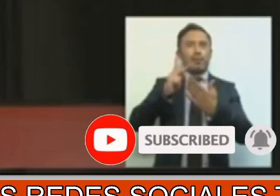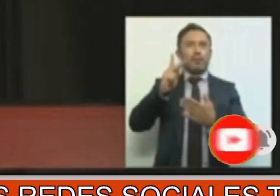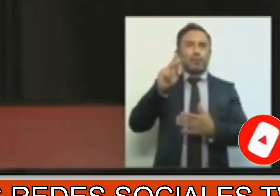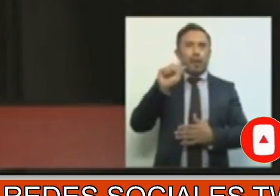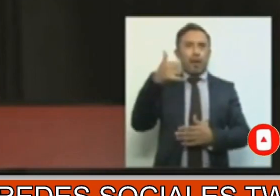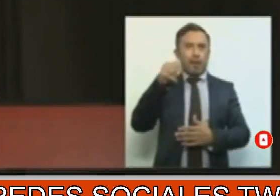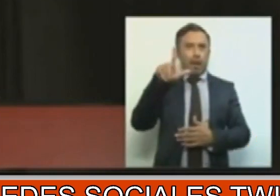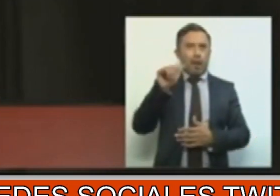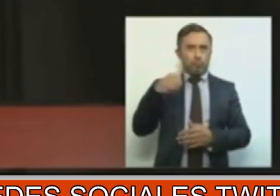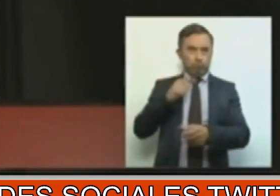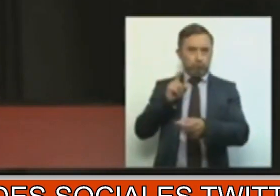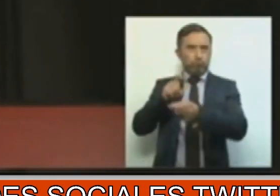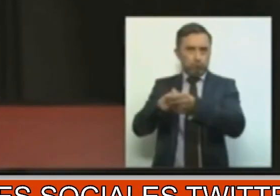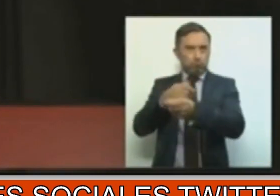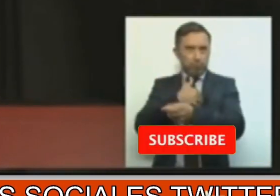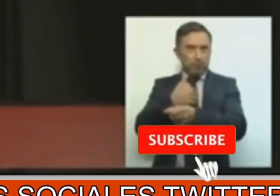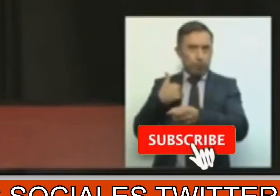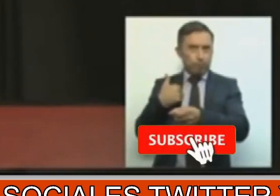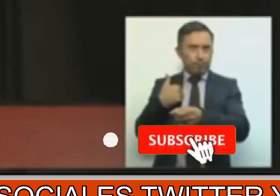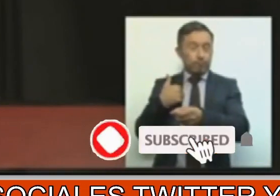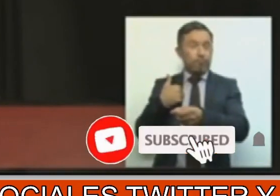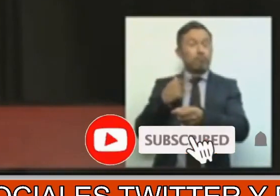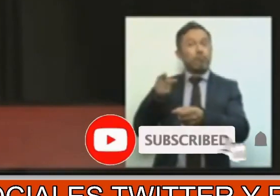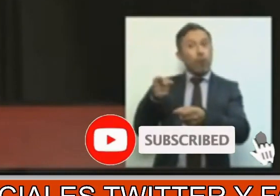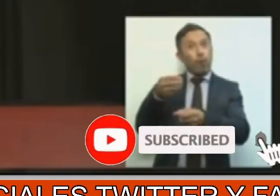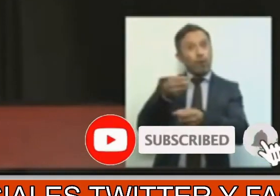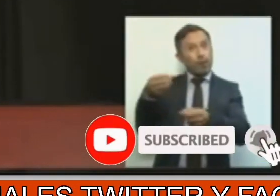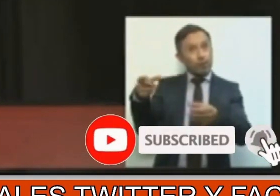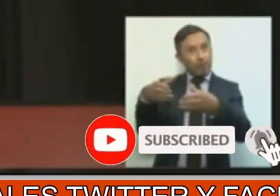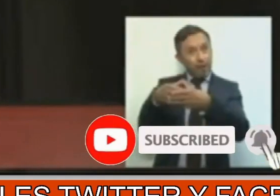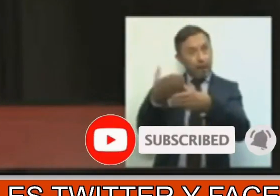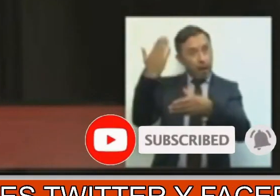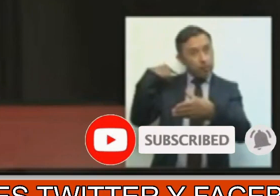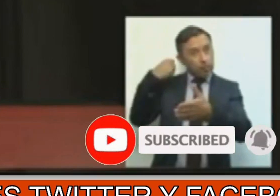organización que en su lucha tuvo zapatistas,